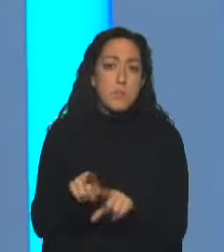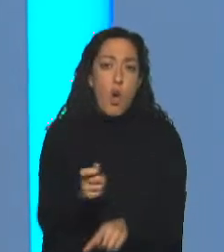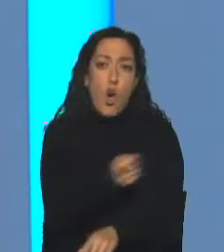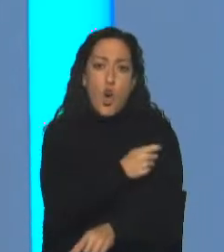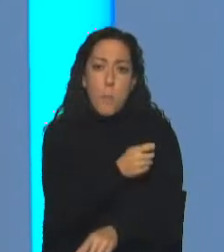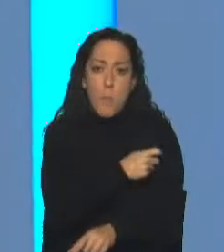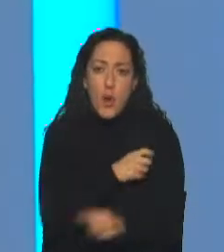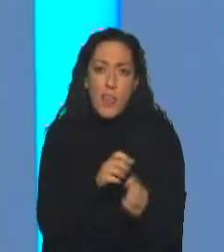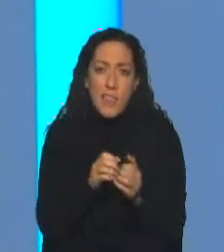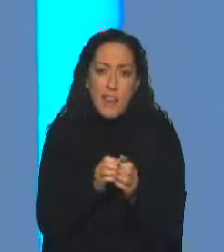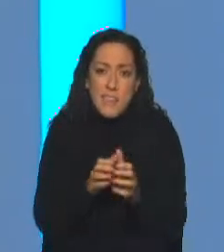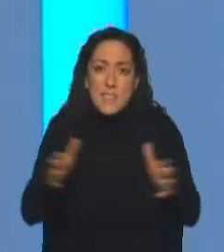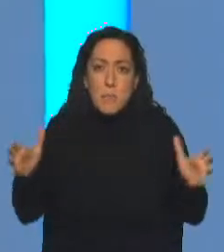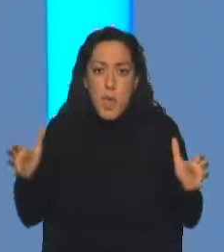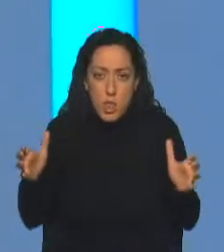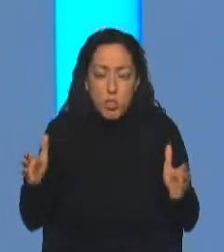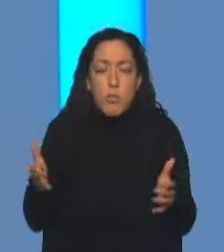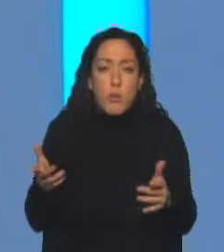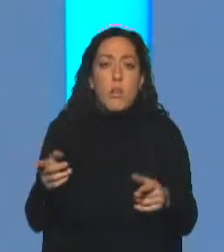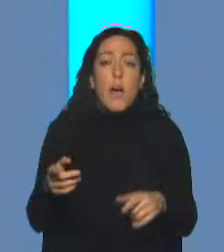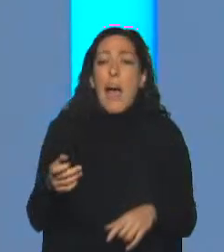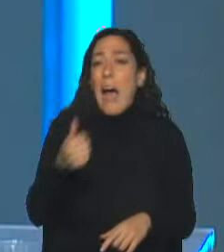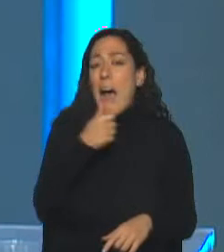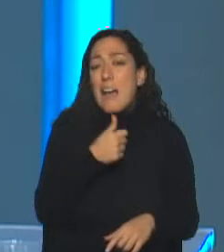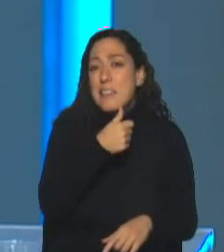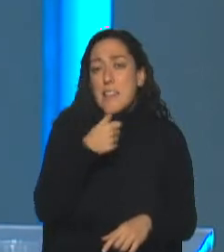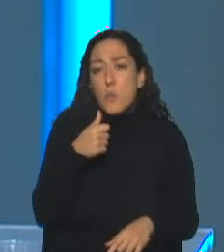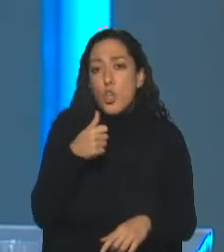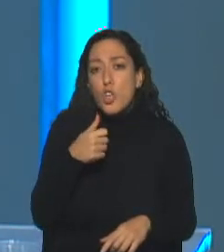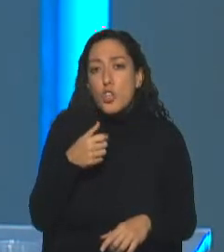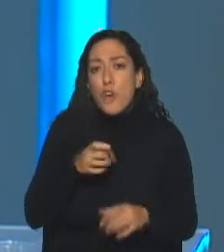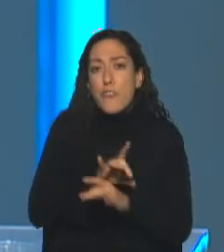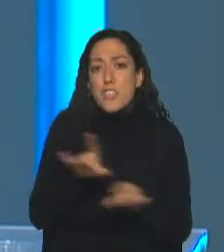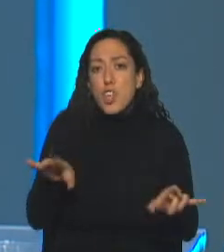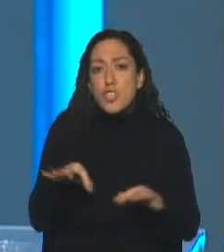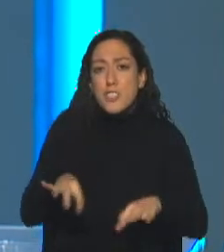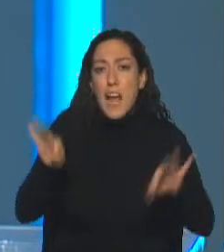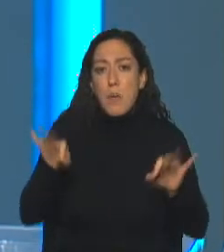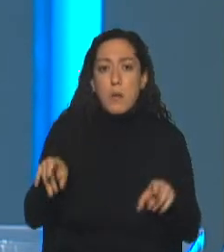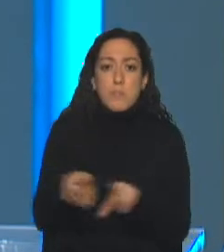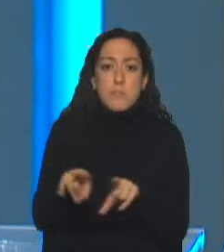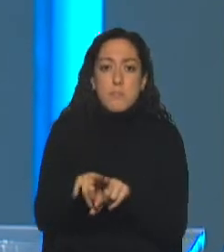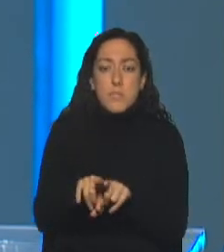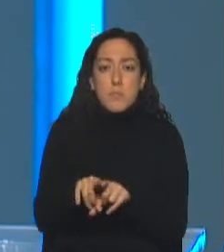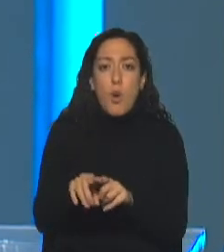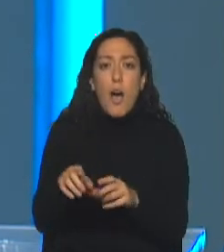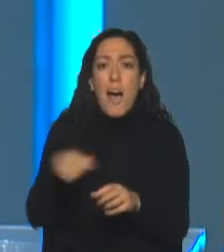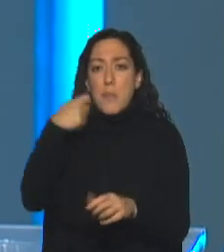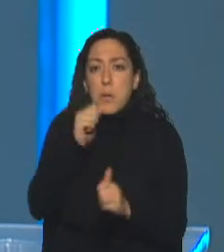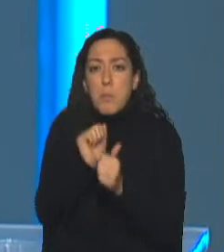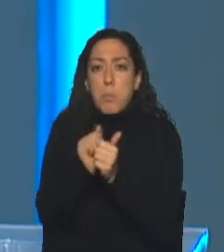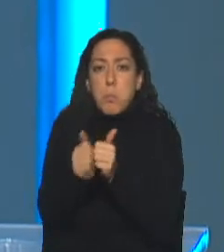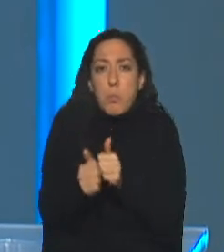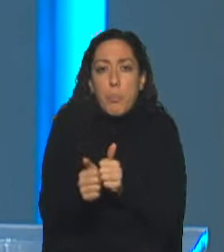crecimiento y demás no los antibióticos evitan las infecciones cuando están muy hacinados Pero además